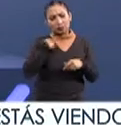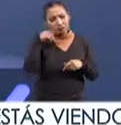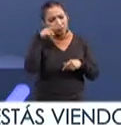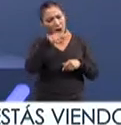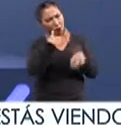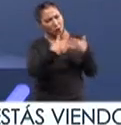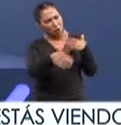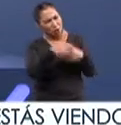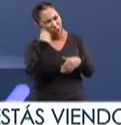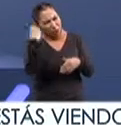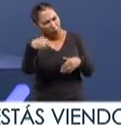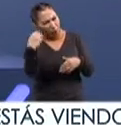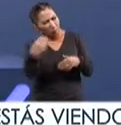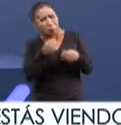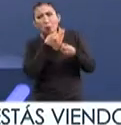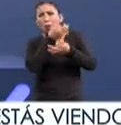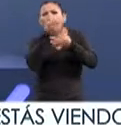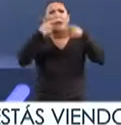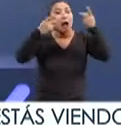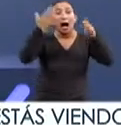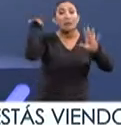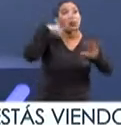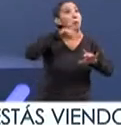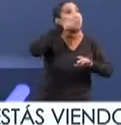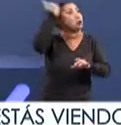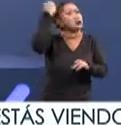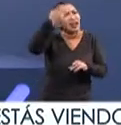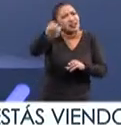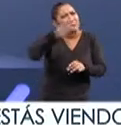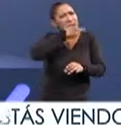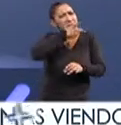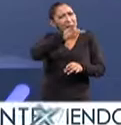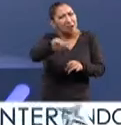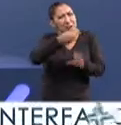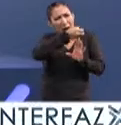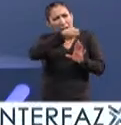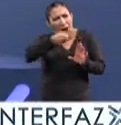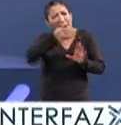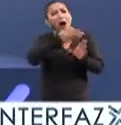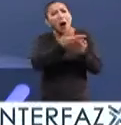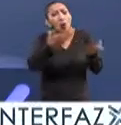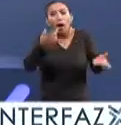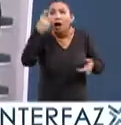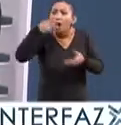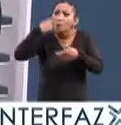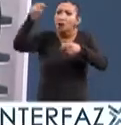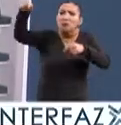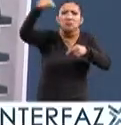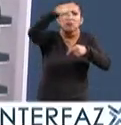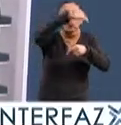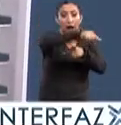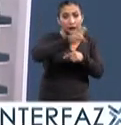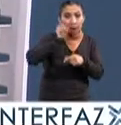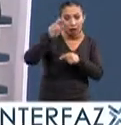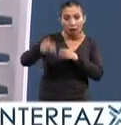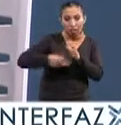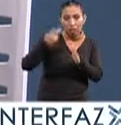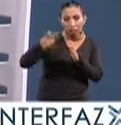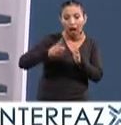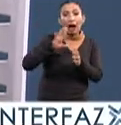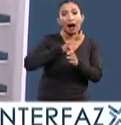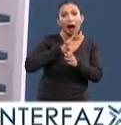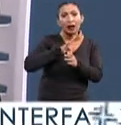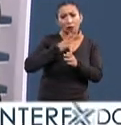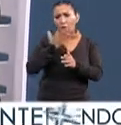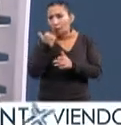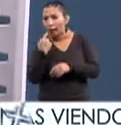de moda o qué pasa, no? Porque antes no se hablaba tanto de esto. De hecho, hay una situación que se ha dado mucho, que si